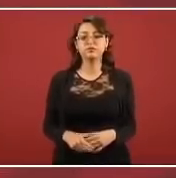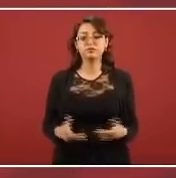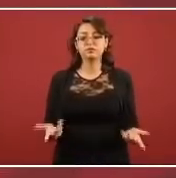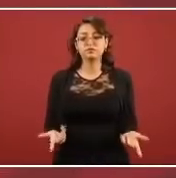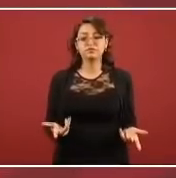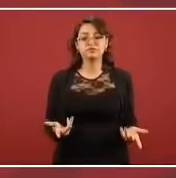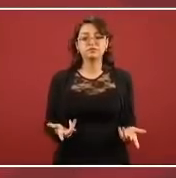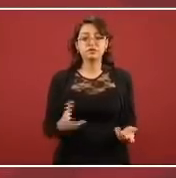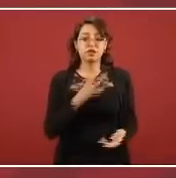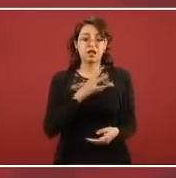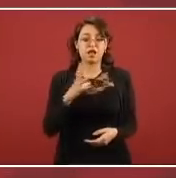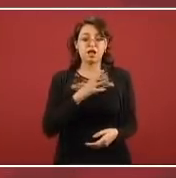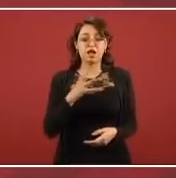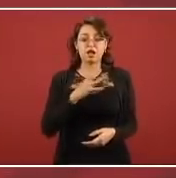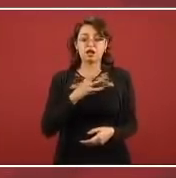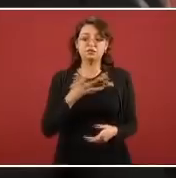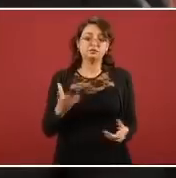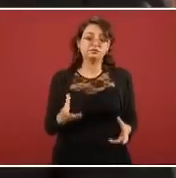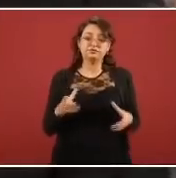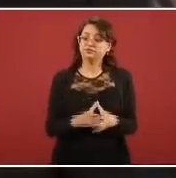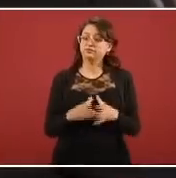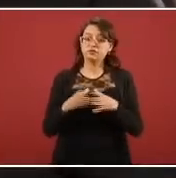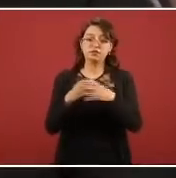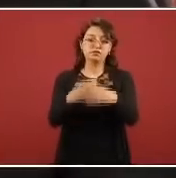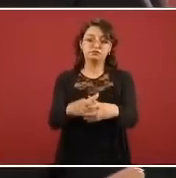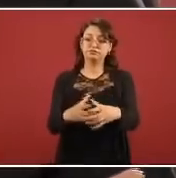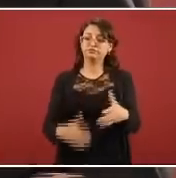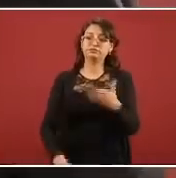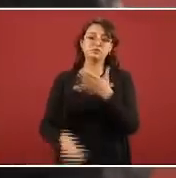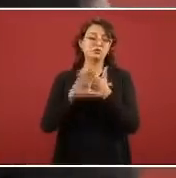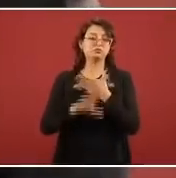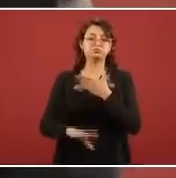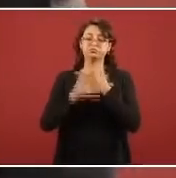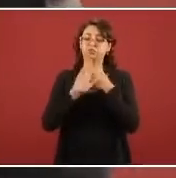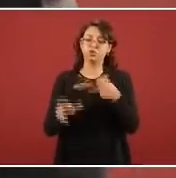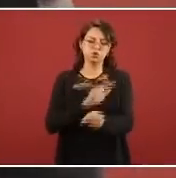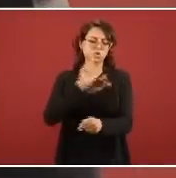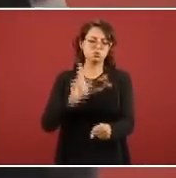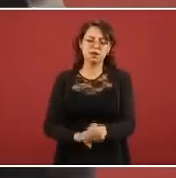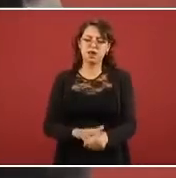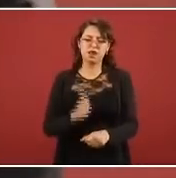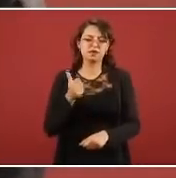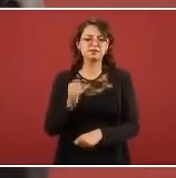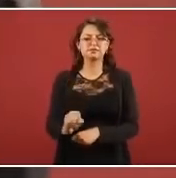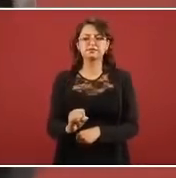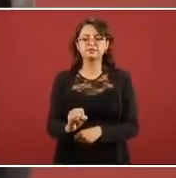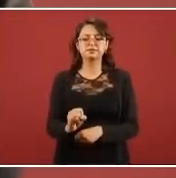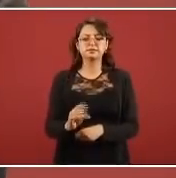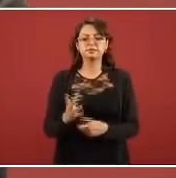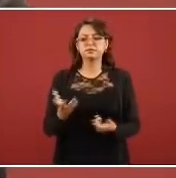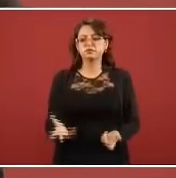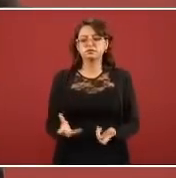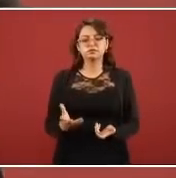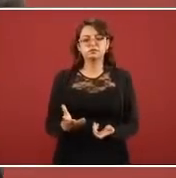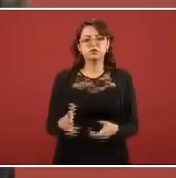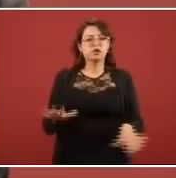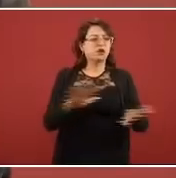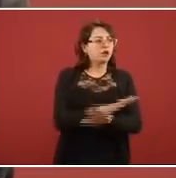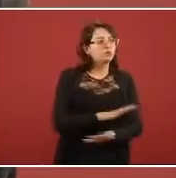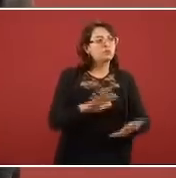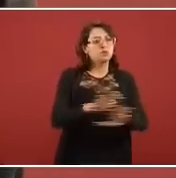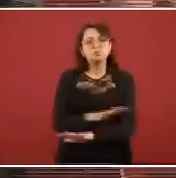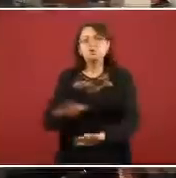oposición, como es natural, que no está de acuerdo con los